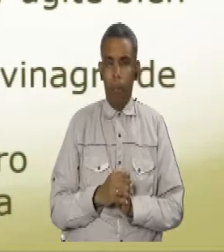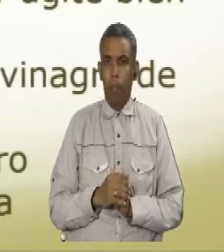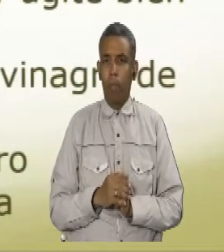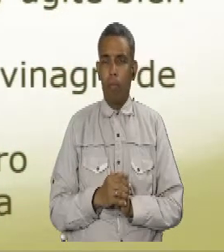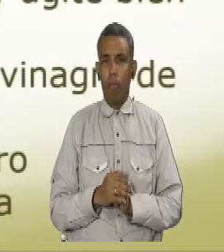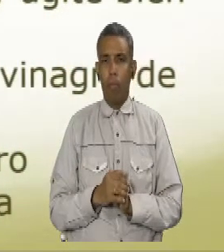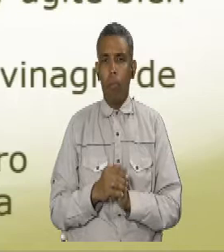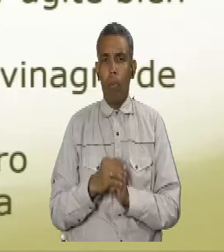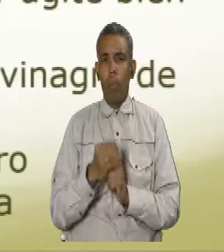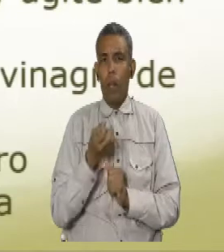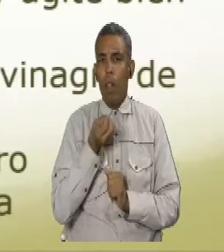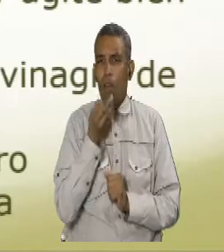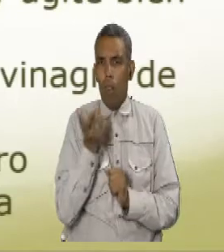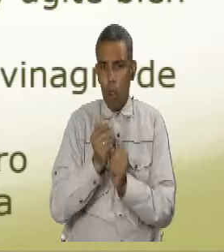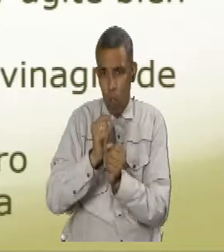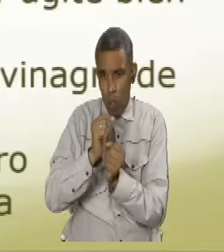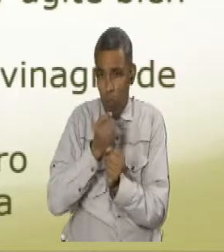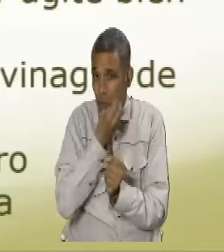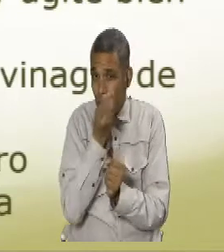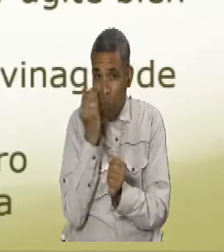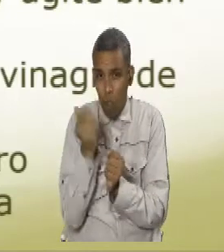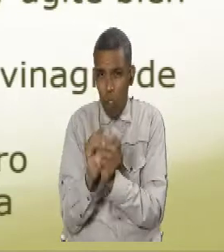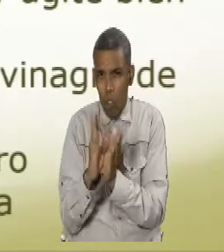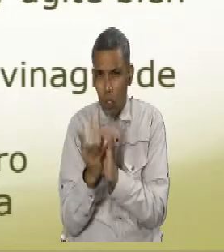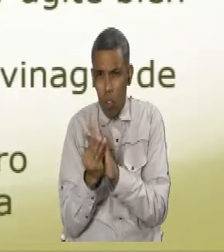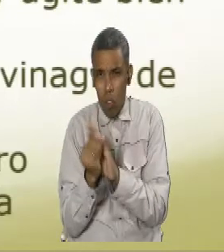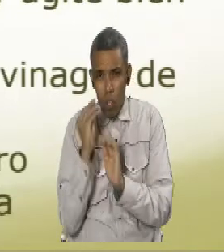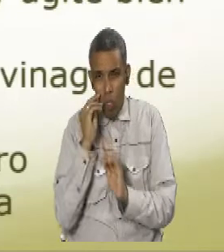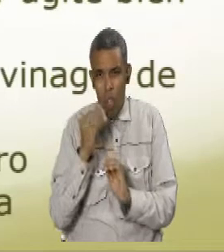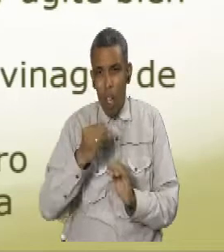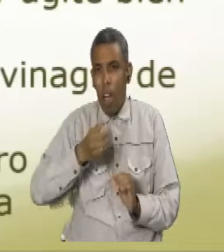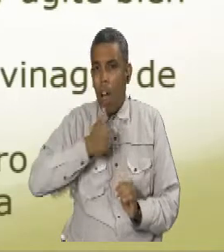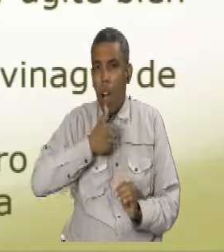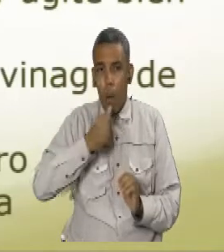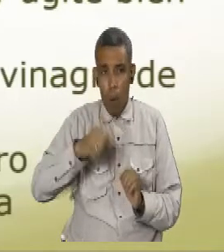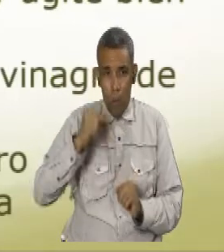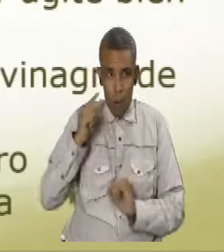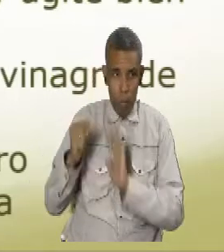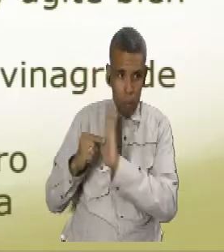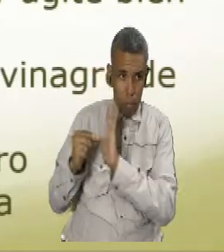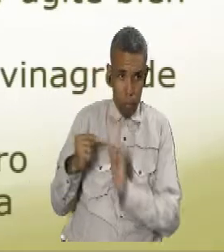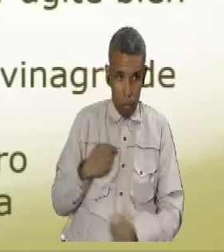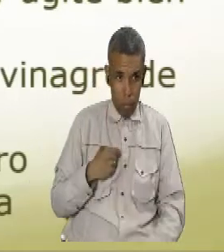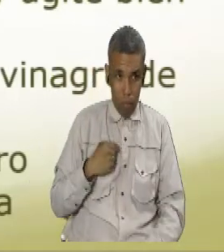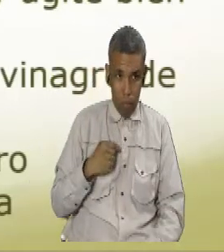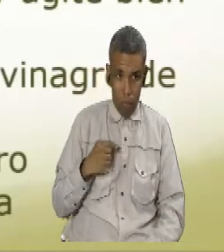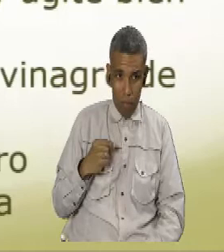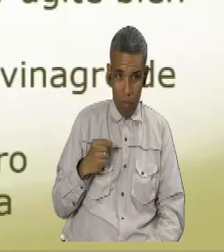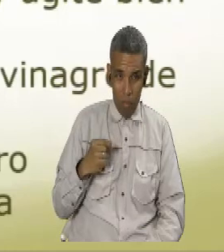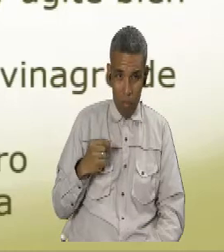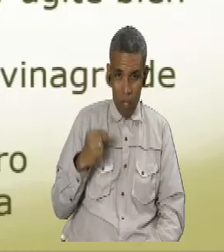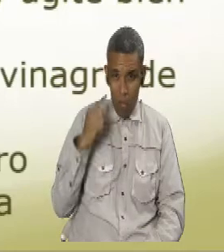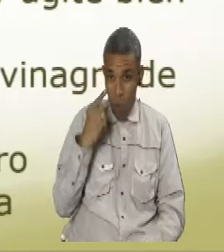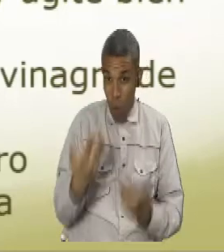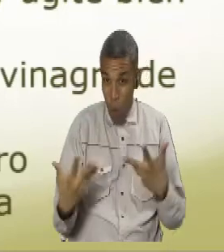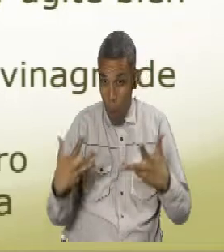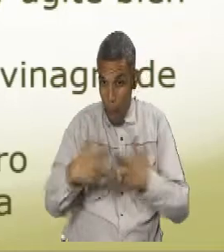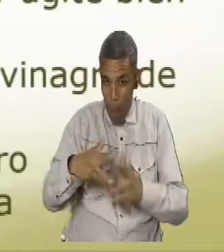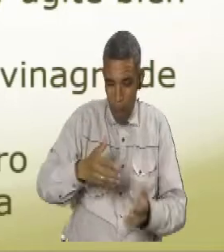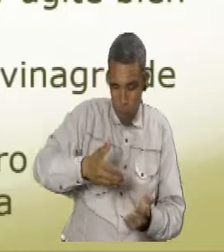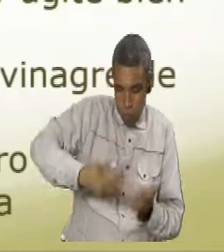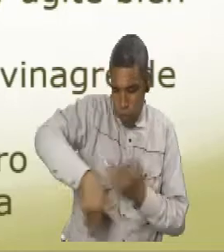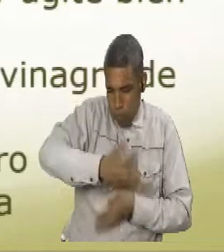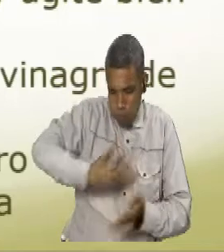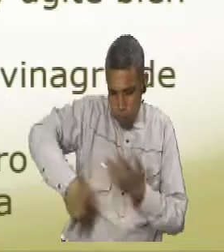vidrio. Añada al mismo 50 ml de agua destilada y agite bien para mezclarlo todo. A